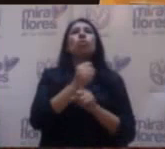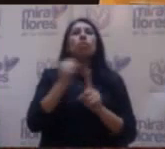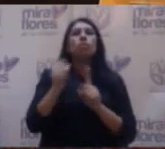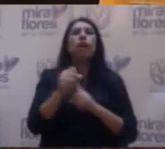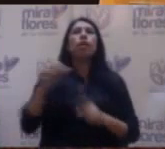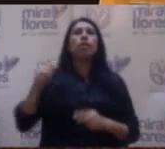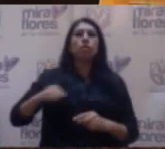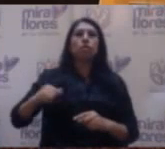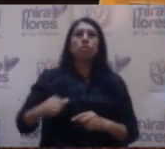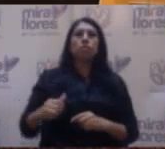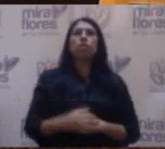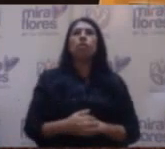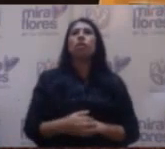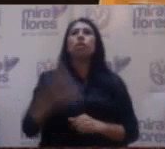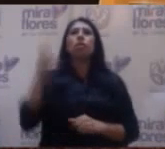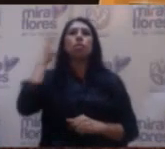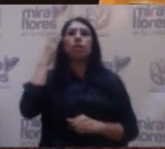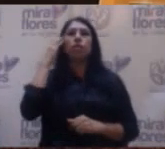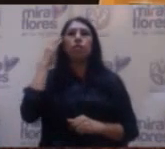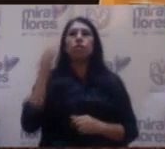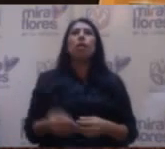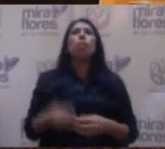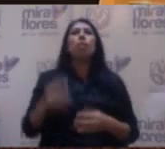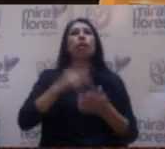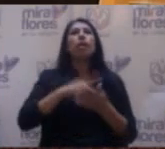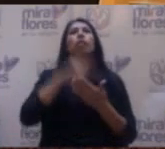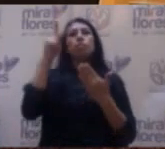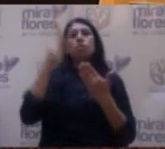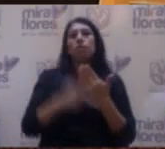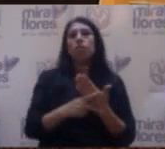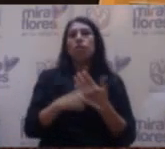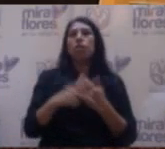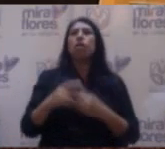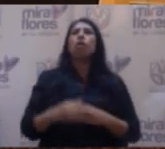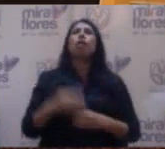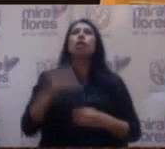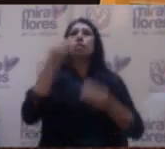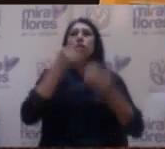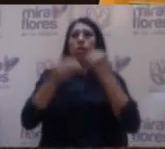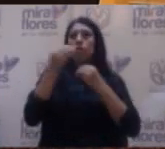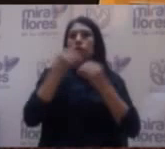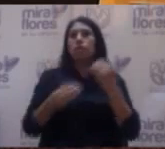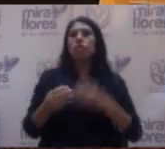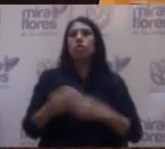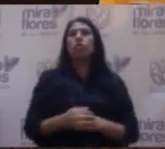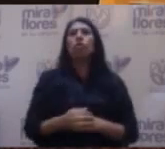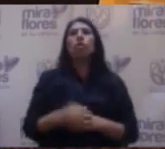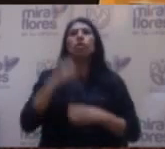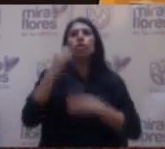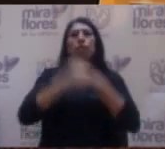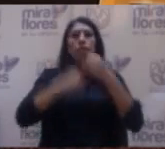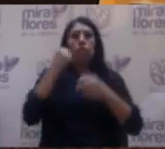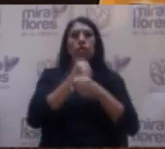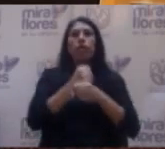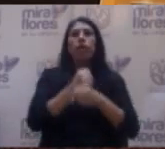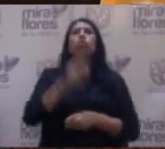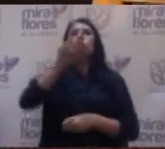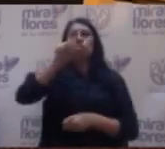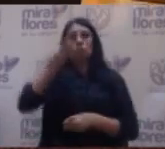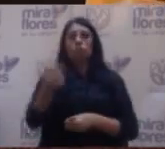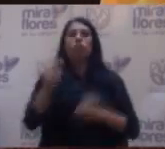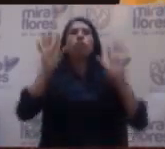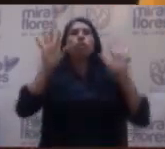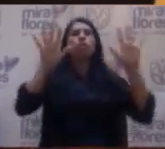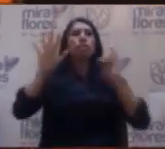de Miraflores para la gestión del Programa de Complementación Alimentaria, PCA, durante el año 2016.